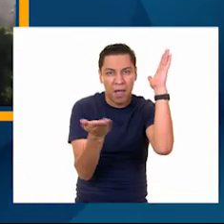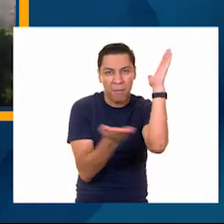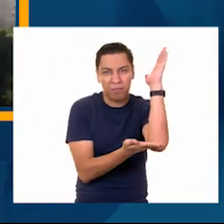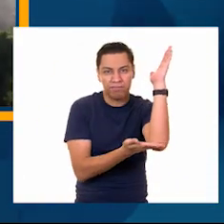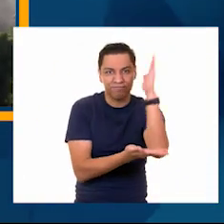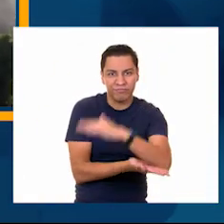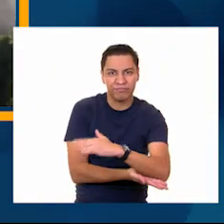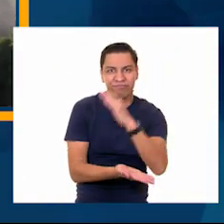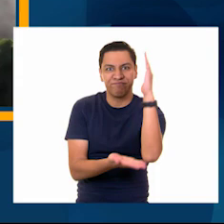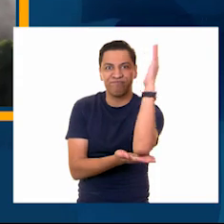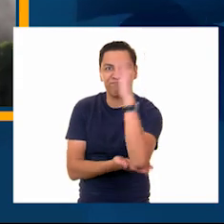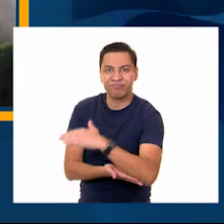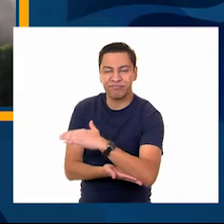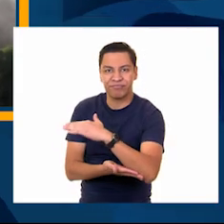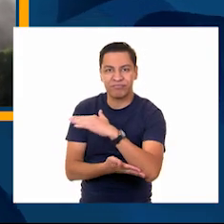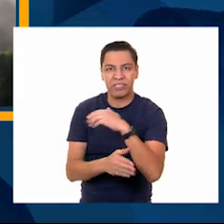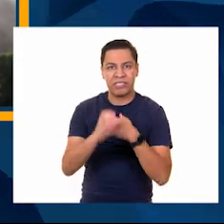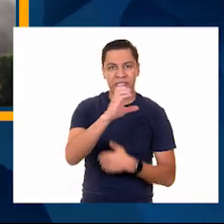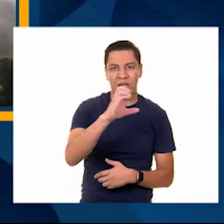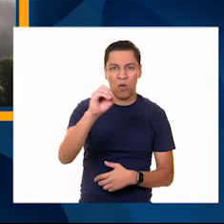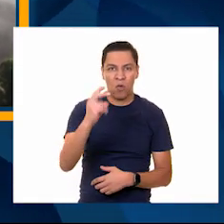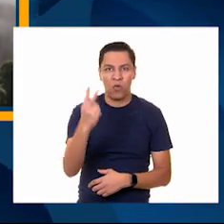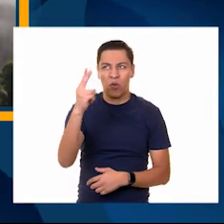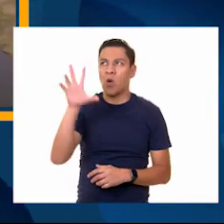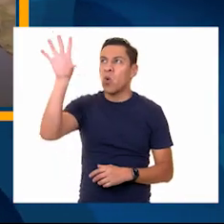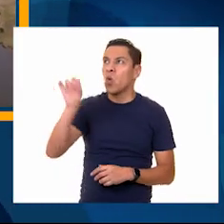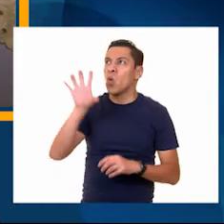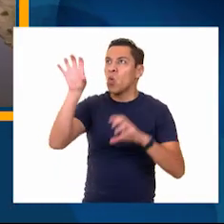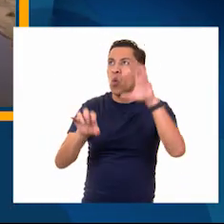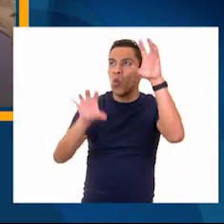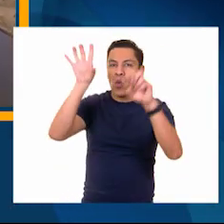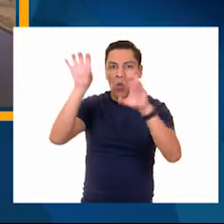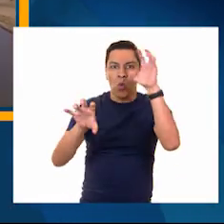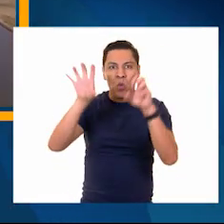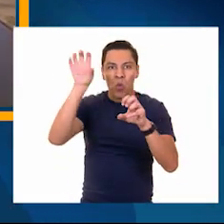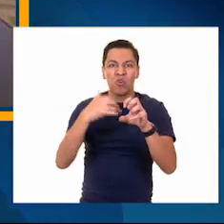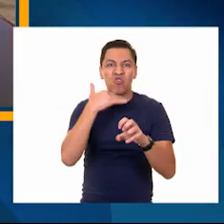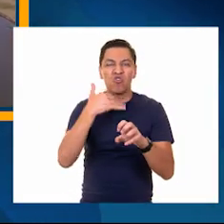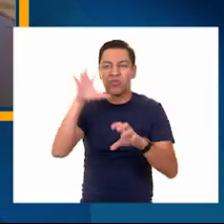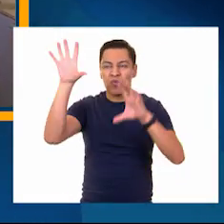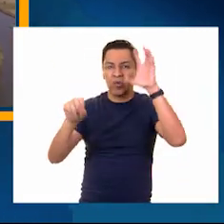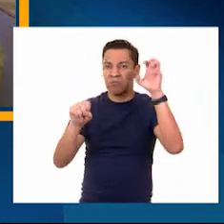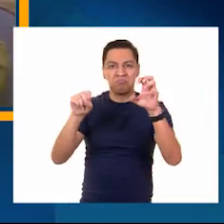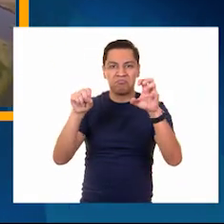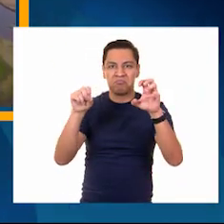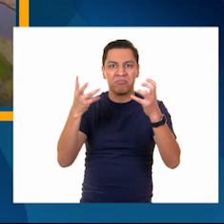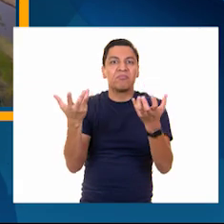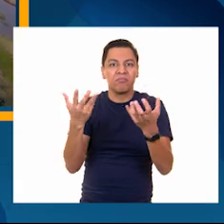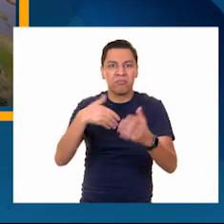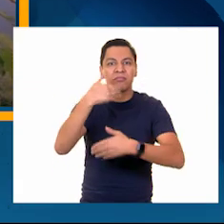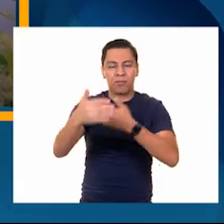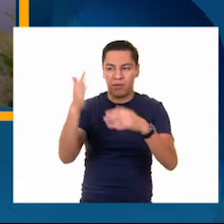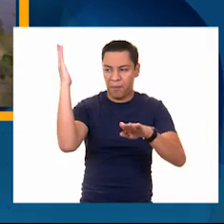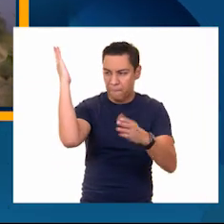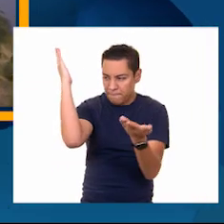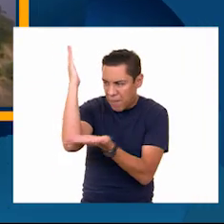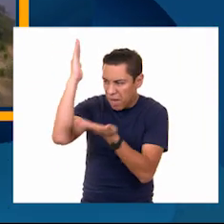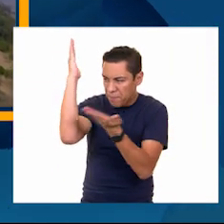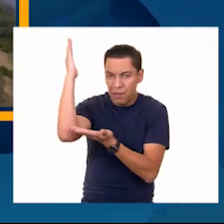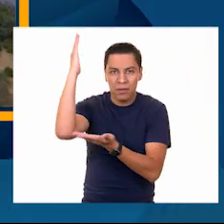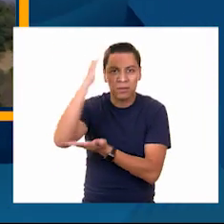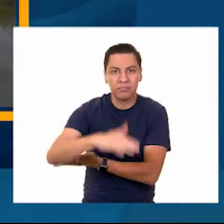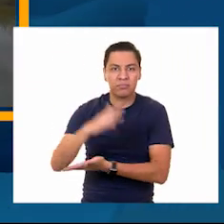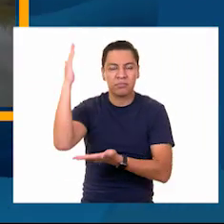que captan dióxido de carbono y liberan oxígeno, y que son determinantes en la captación e infiltración del agua